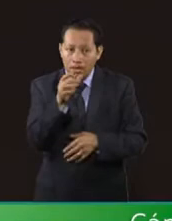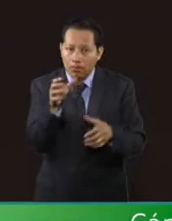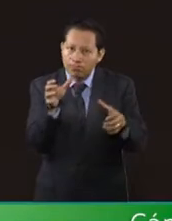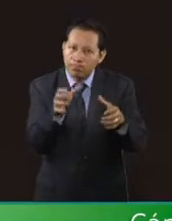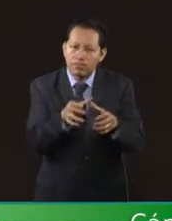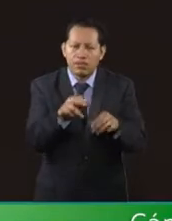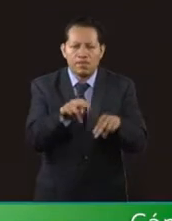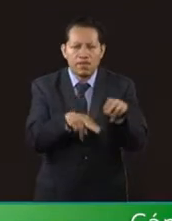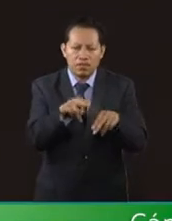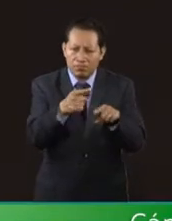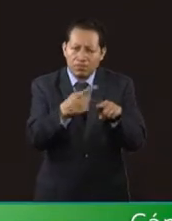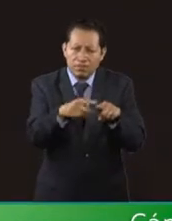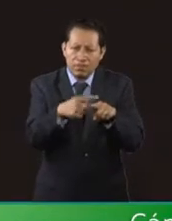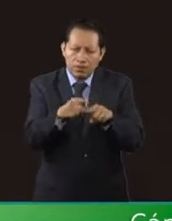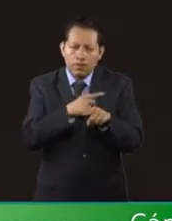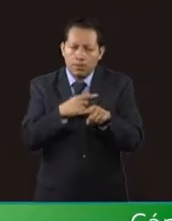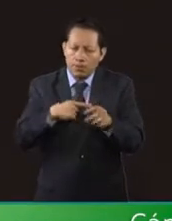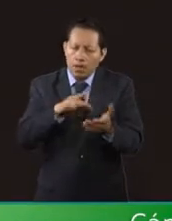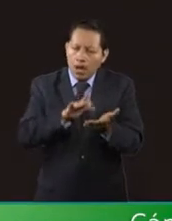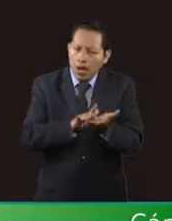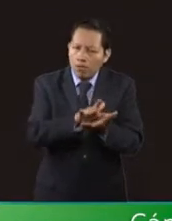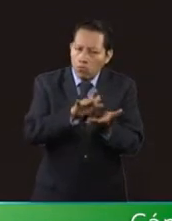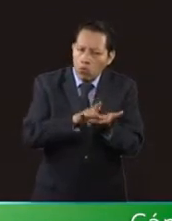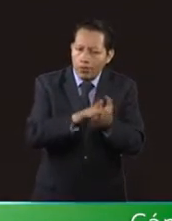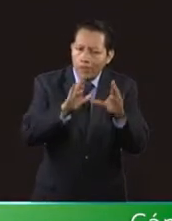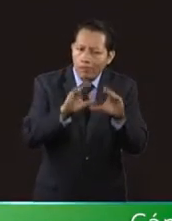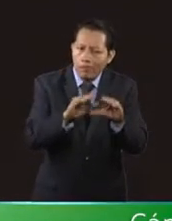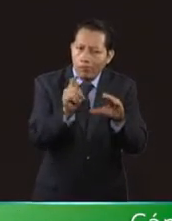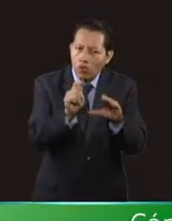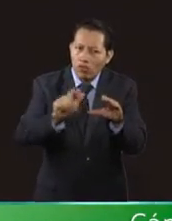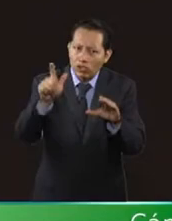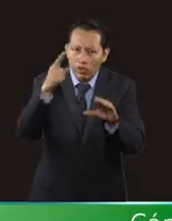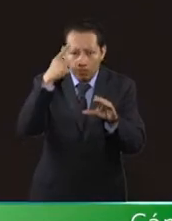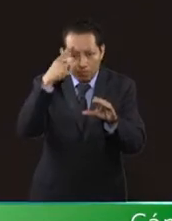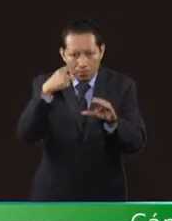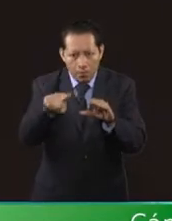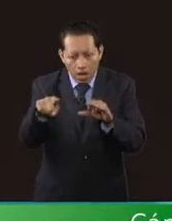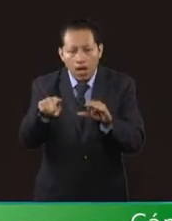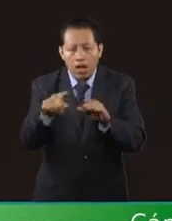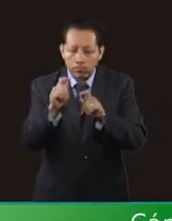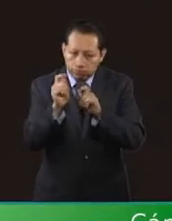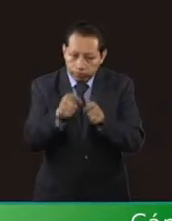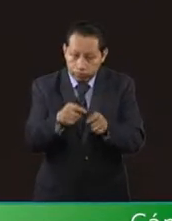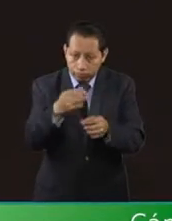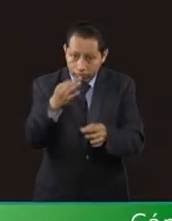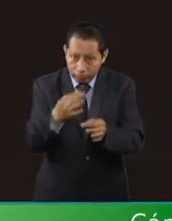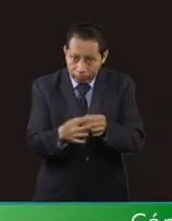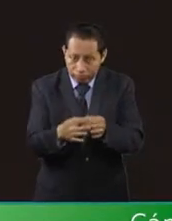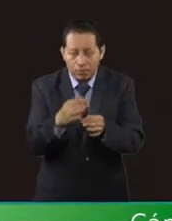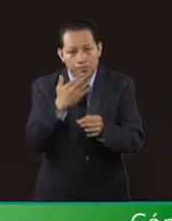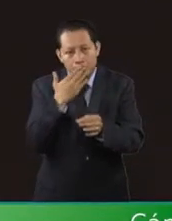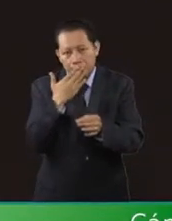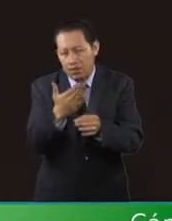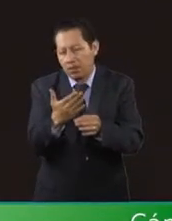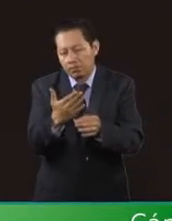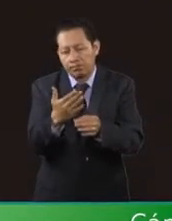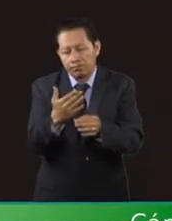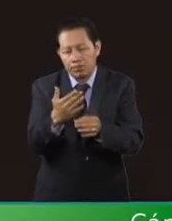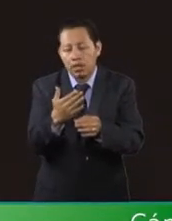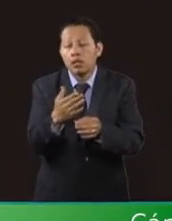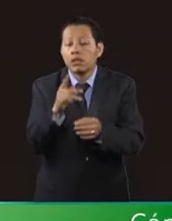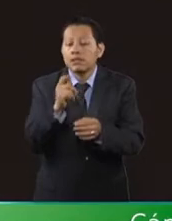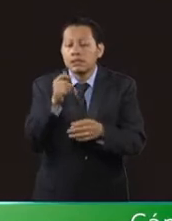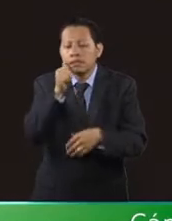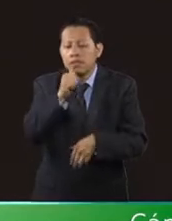niveles tener apoyo y profesionalización suficiente para poder cumplir de manera óptima en su encomienda siempre